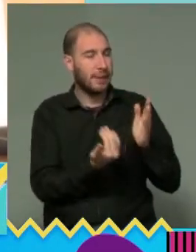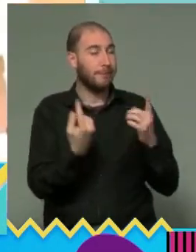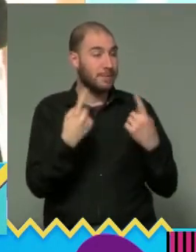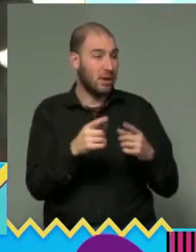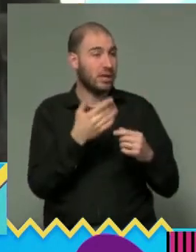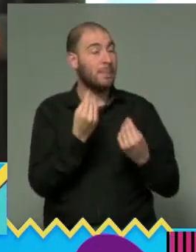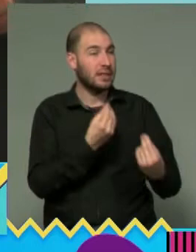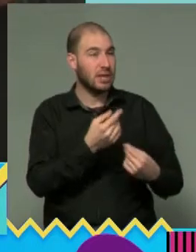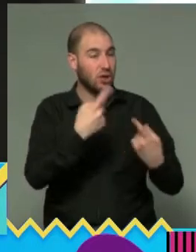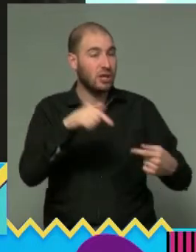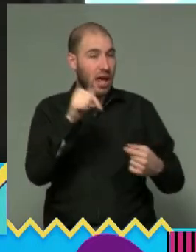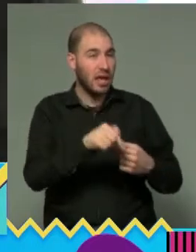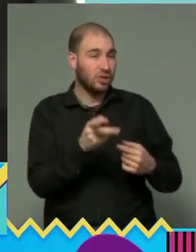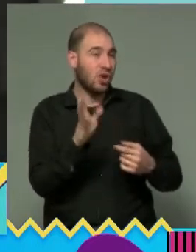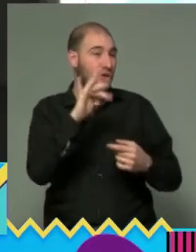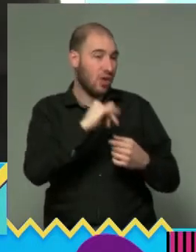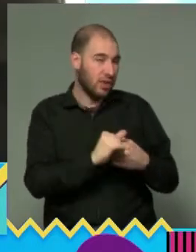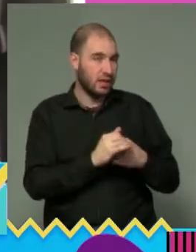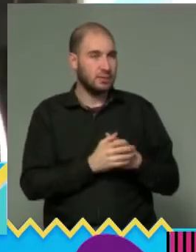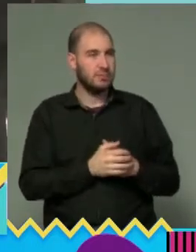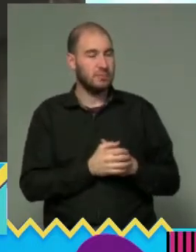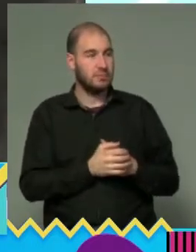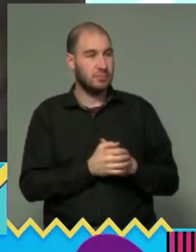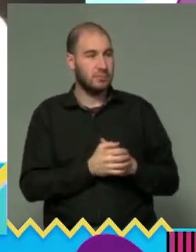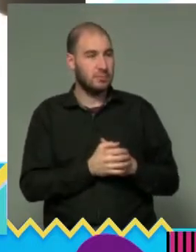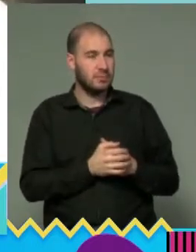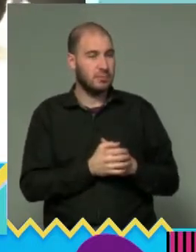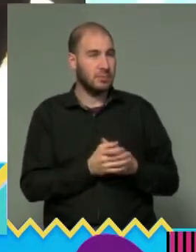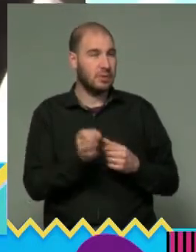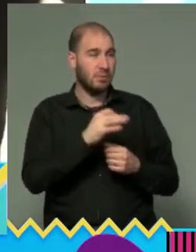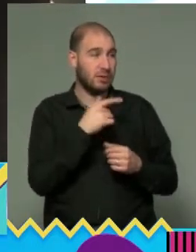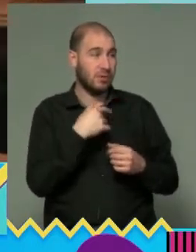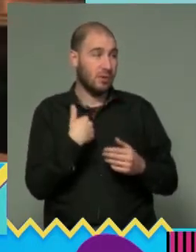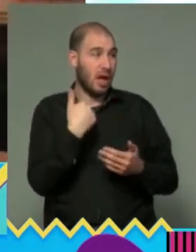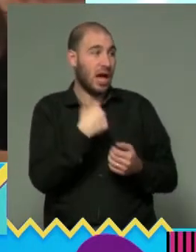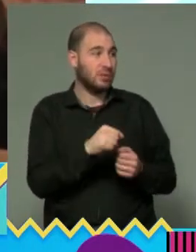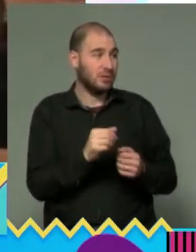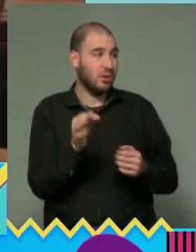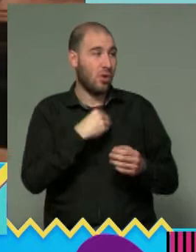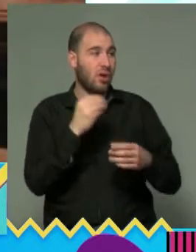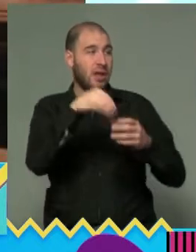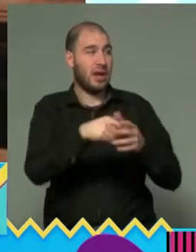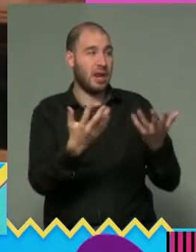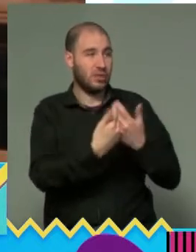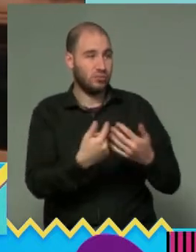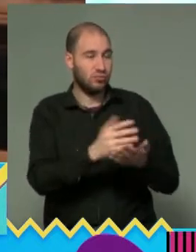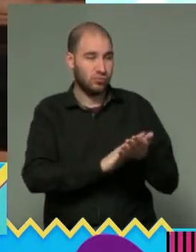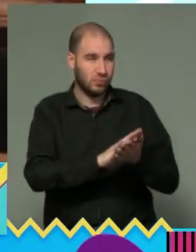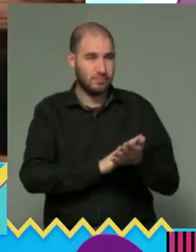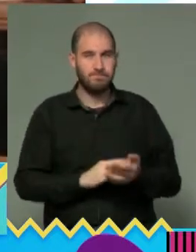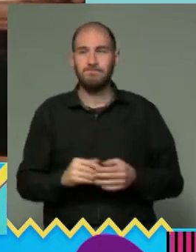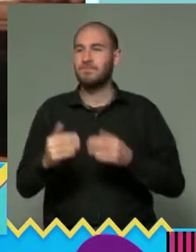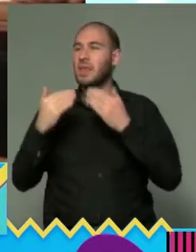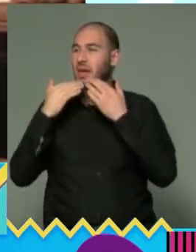lo cierto es que estas cosas suceden a diario y puede uno o estar ausente de la situación o puede implicarse y tratar de ayudar.